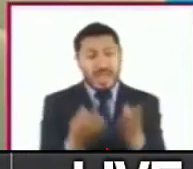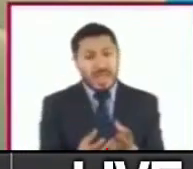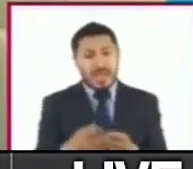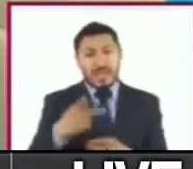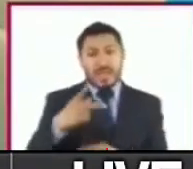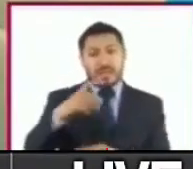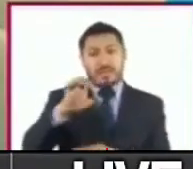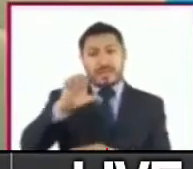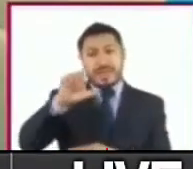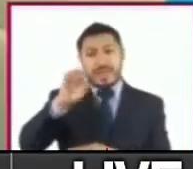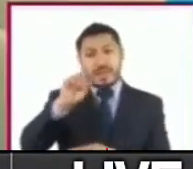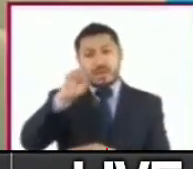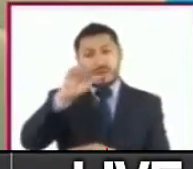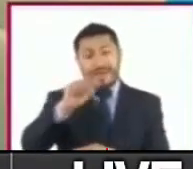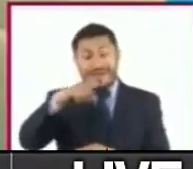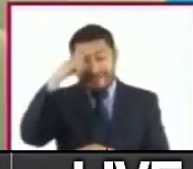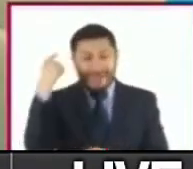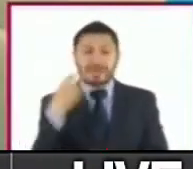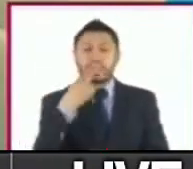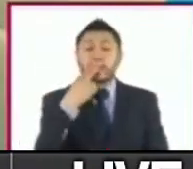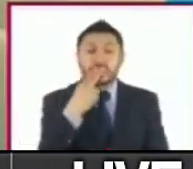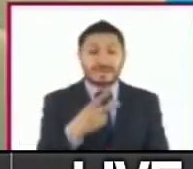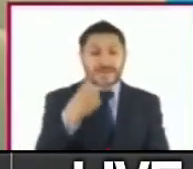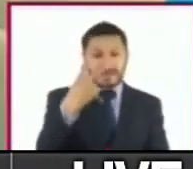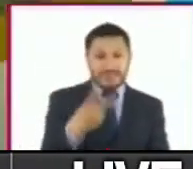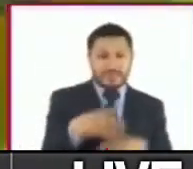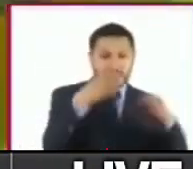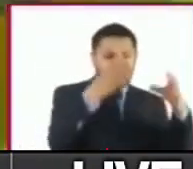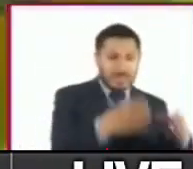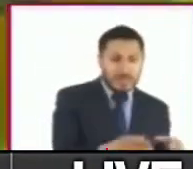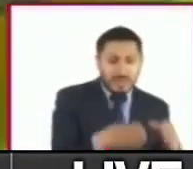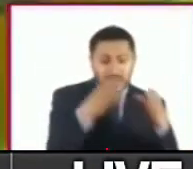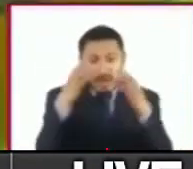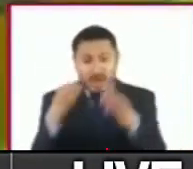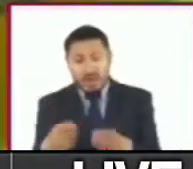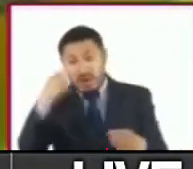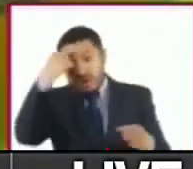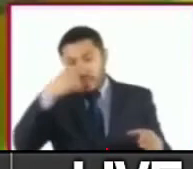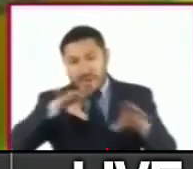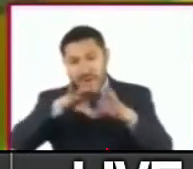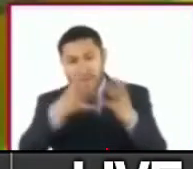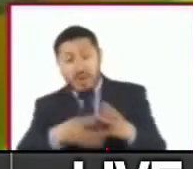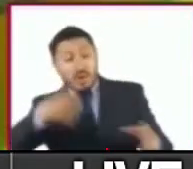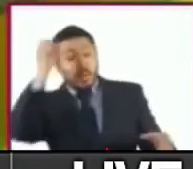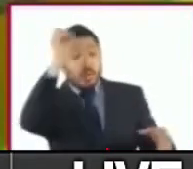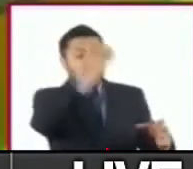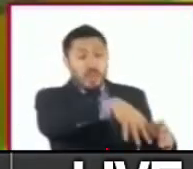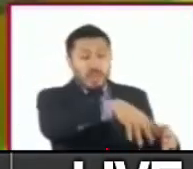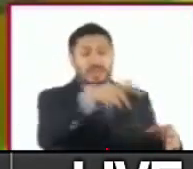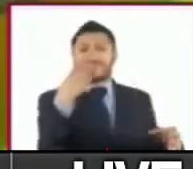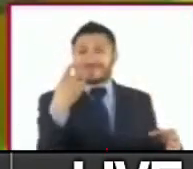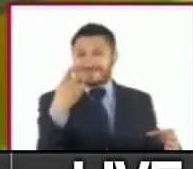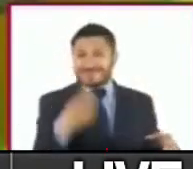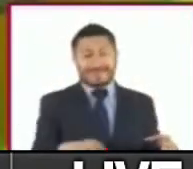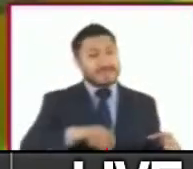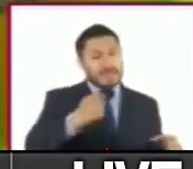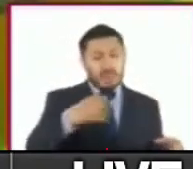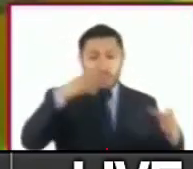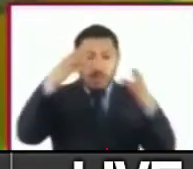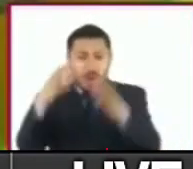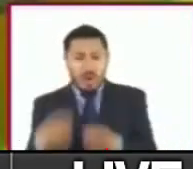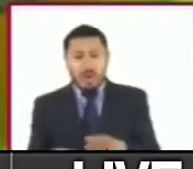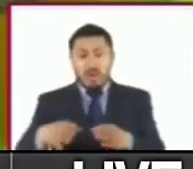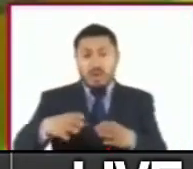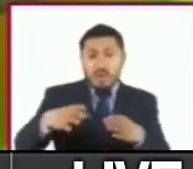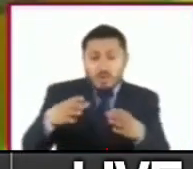fácil de sujetar, dos recipientes, uno en donde pueda entrar con mucha facilidad nuestra pelota y otro que sea